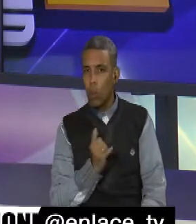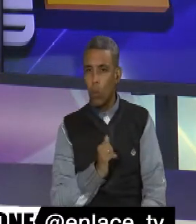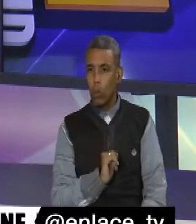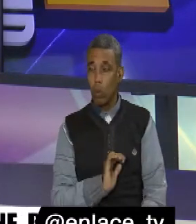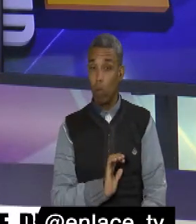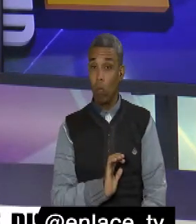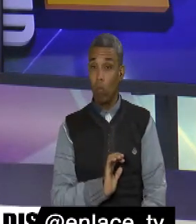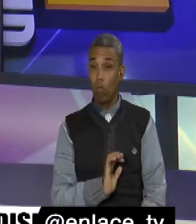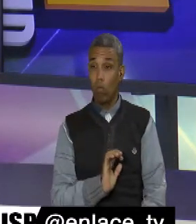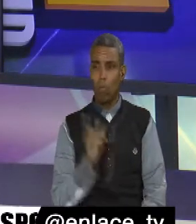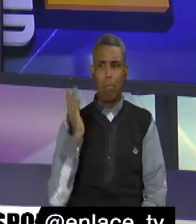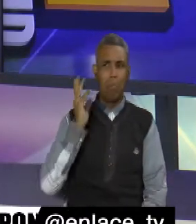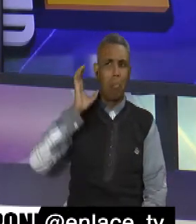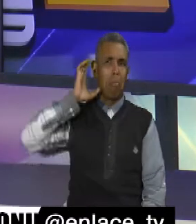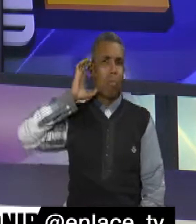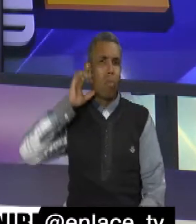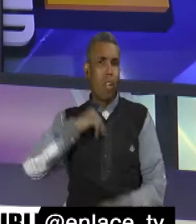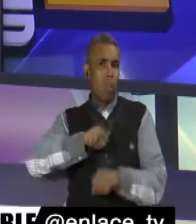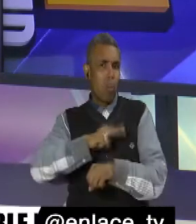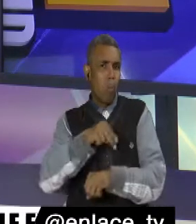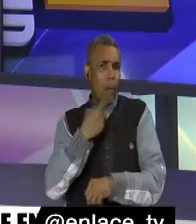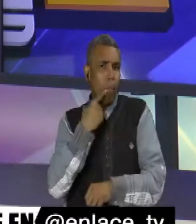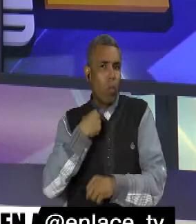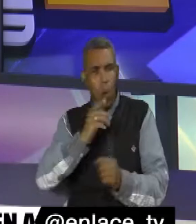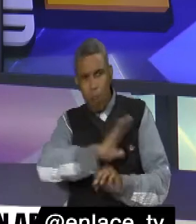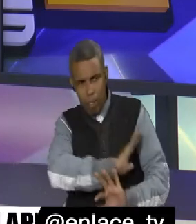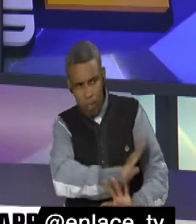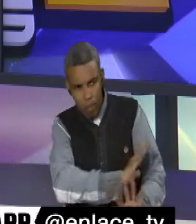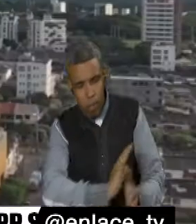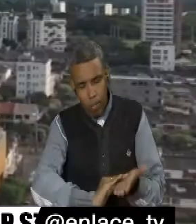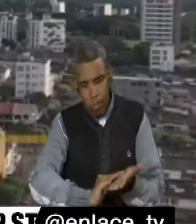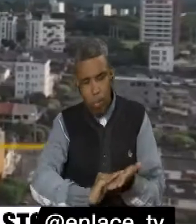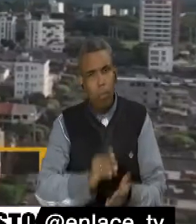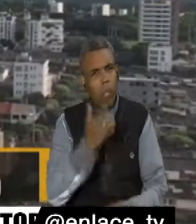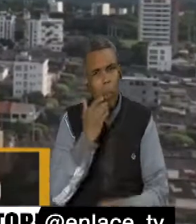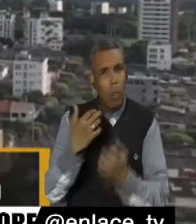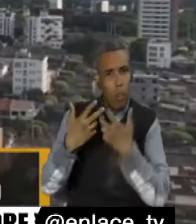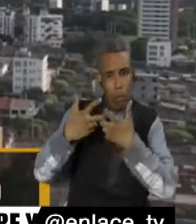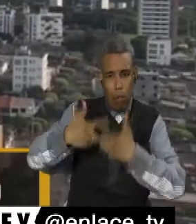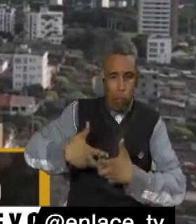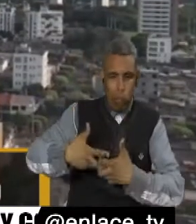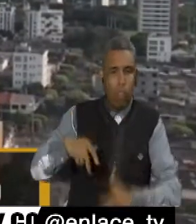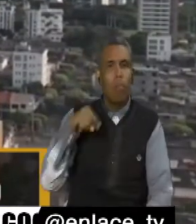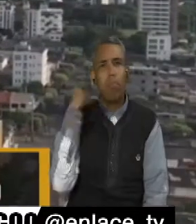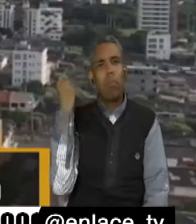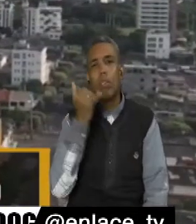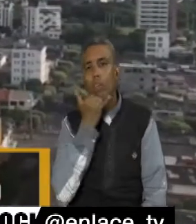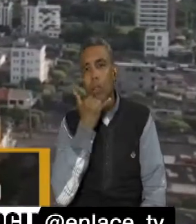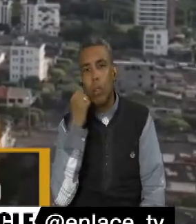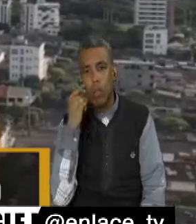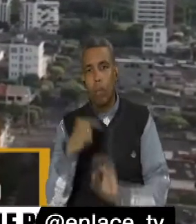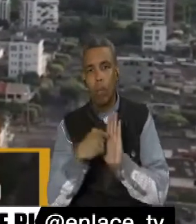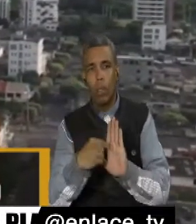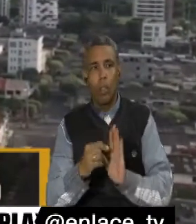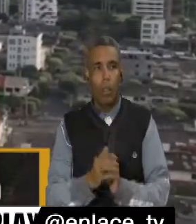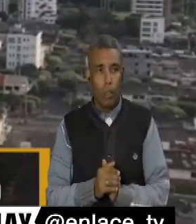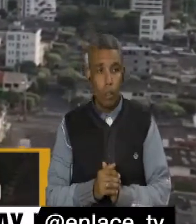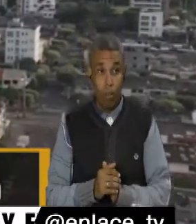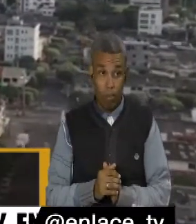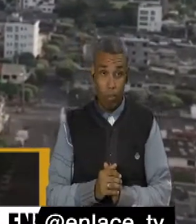siendo a esta hora la operación normal en el complejo industrial. De nuevo, la ciudadanía de Barranca Bermeja ve con preocupación